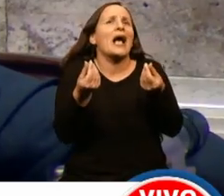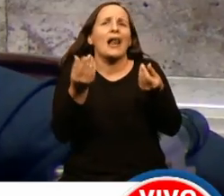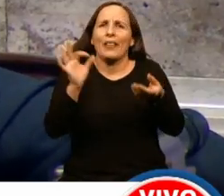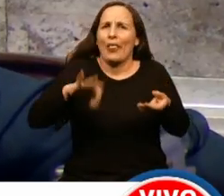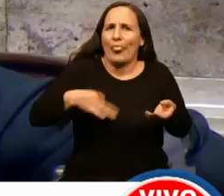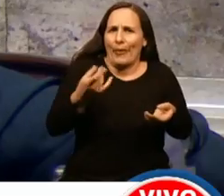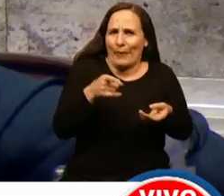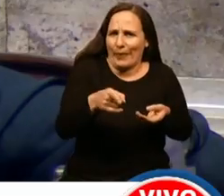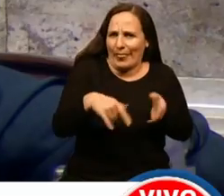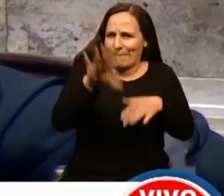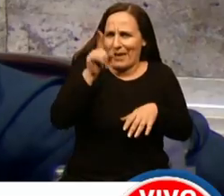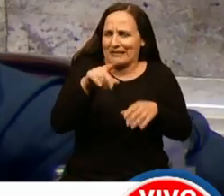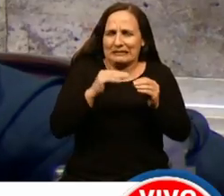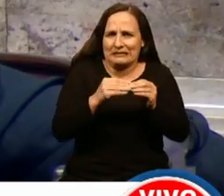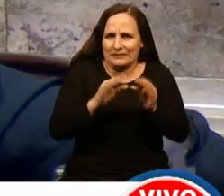fundamentalmente